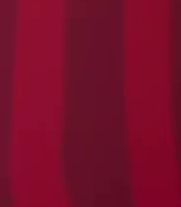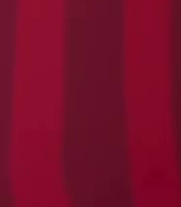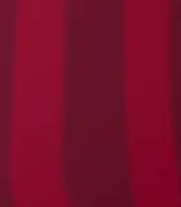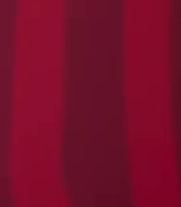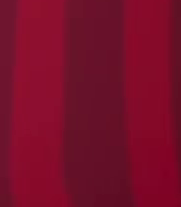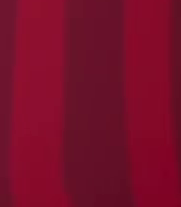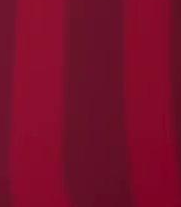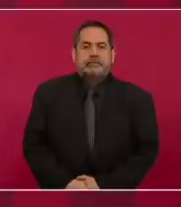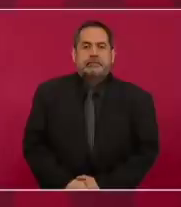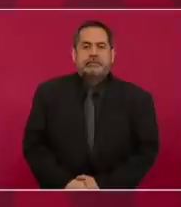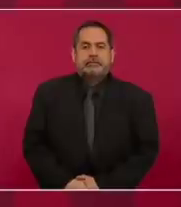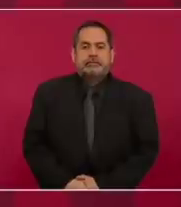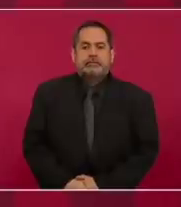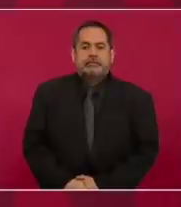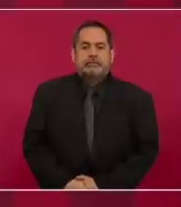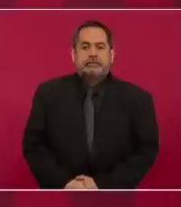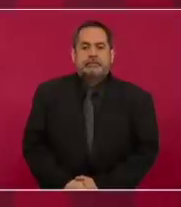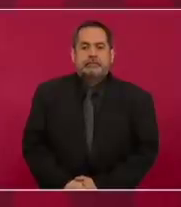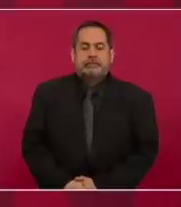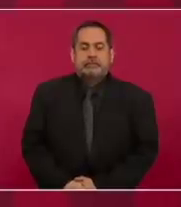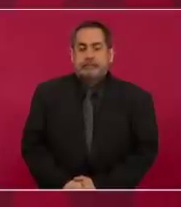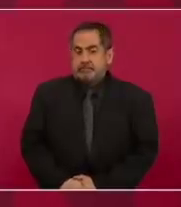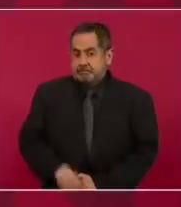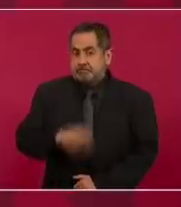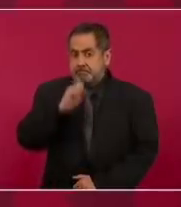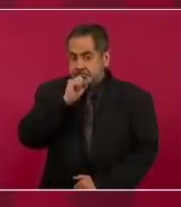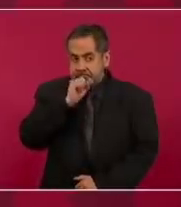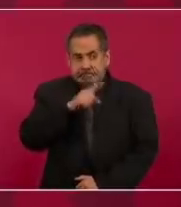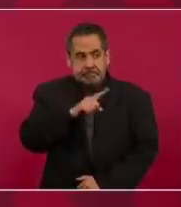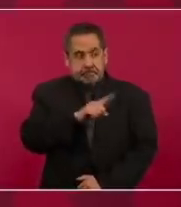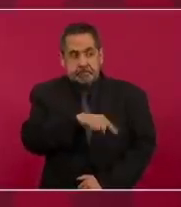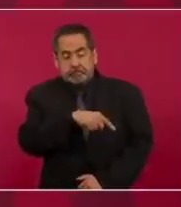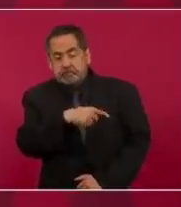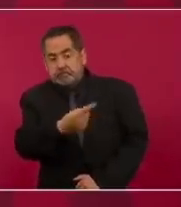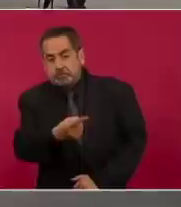presuntos delincuentes, también